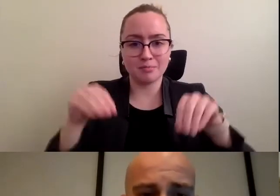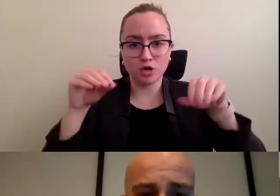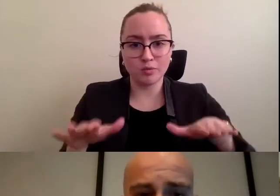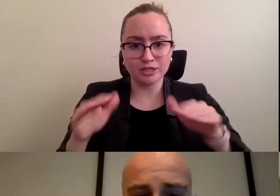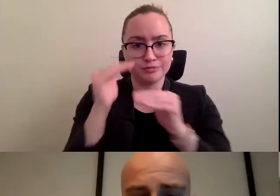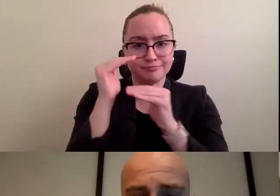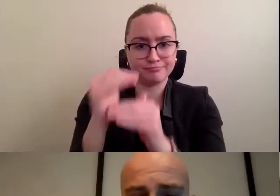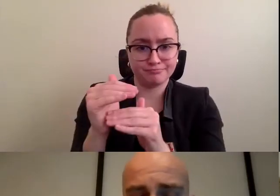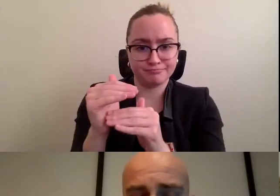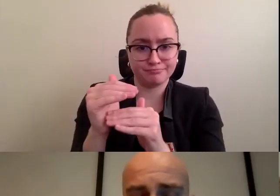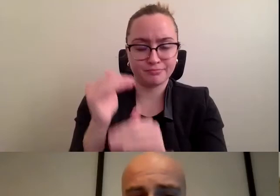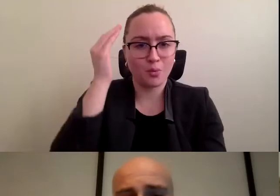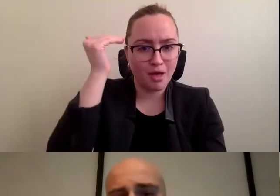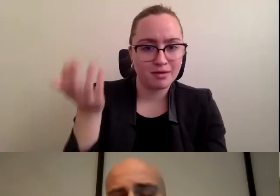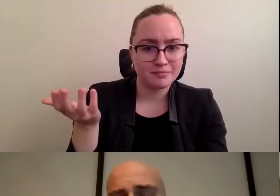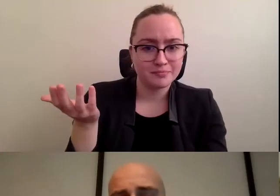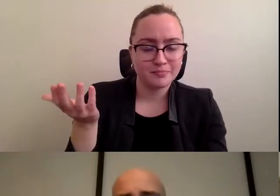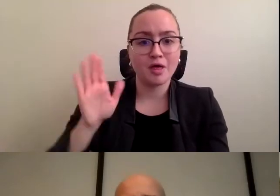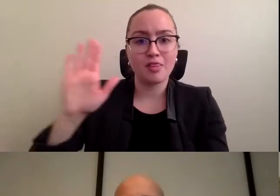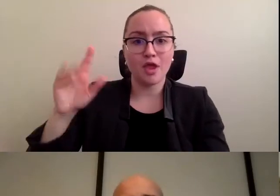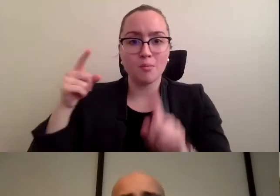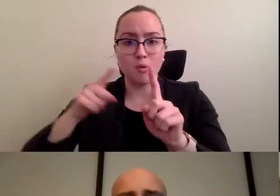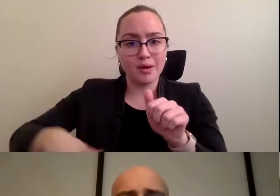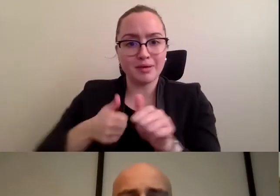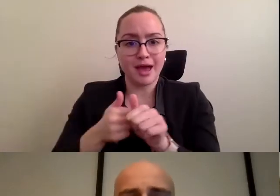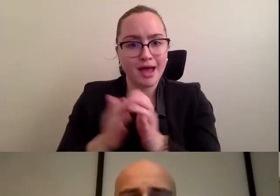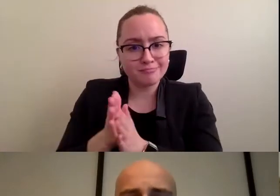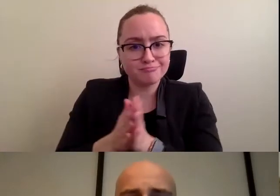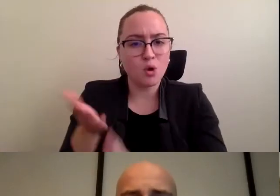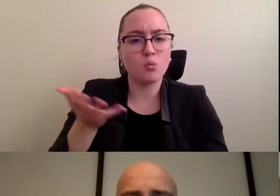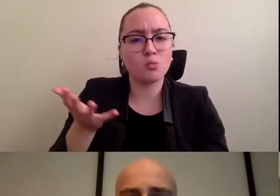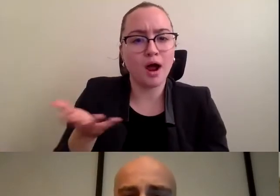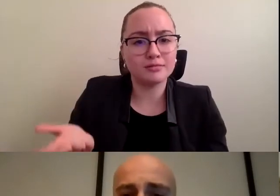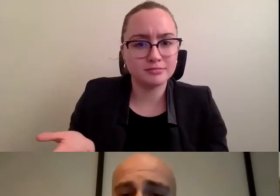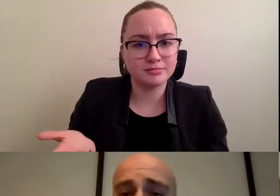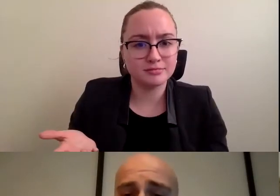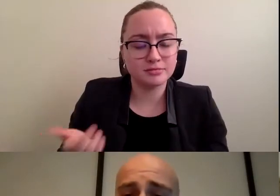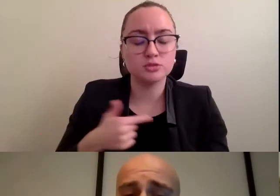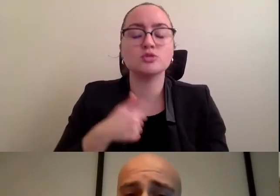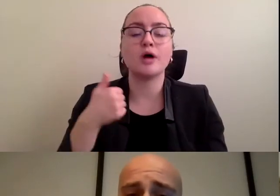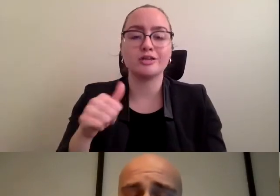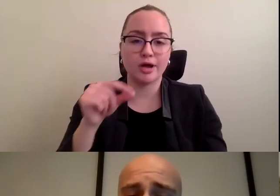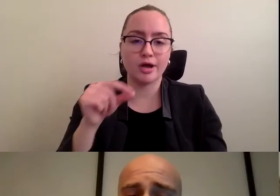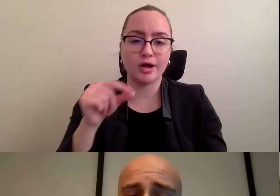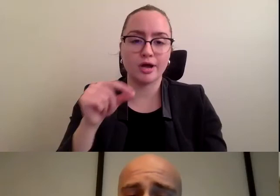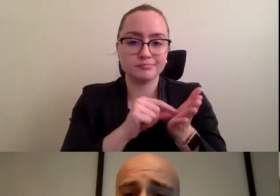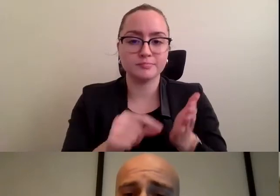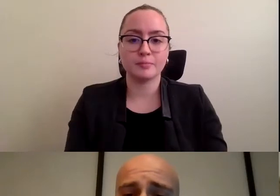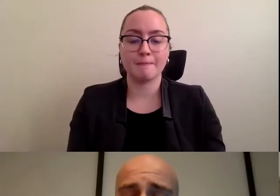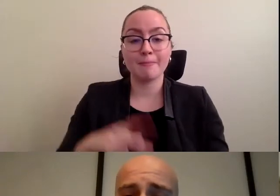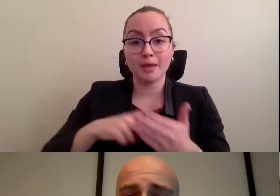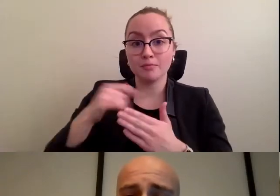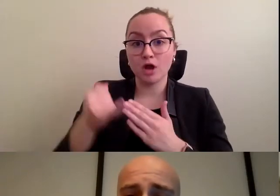implementó restricciones de inmigración. ¿Qué fue las cosas que resultaron en que ellos pongan estos tipos de